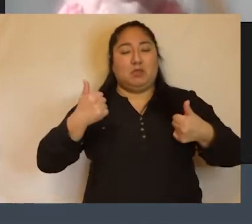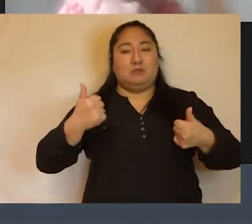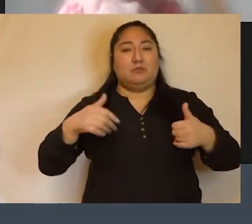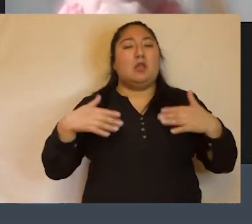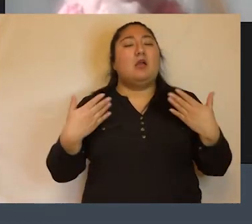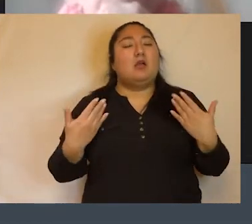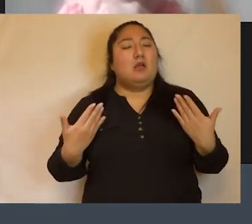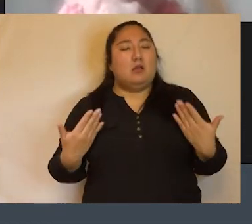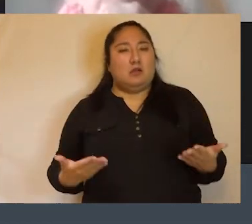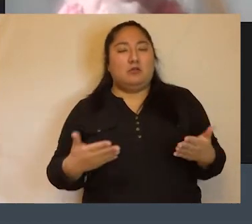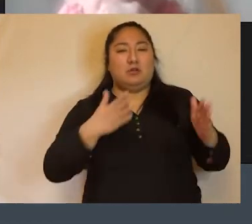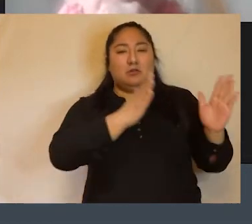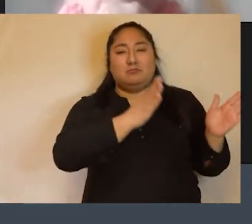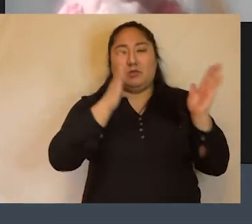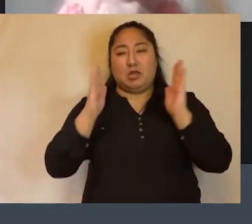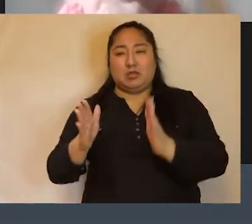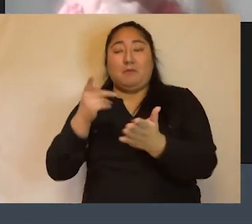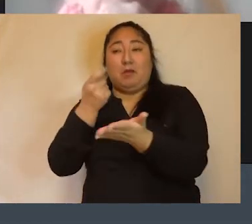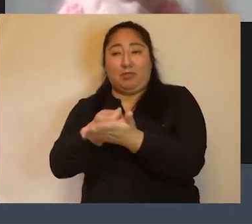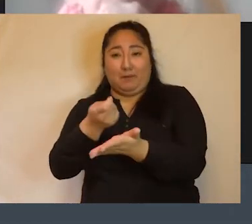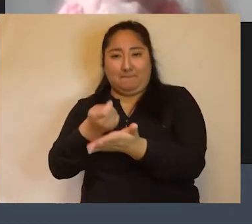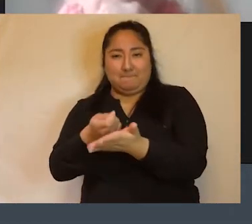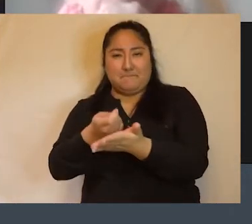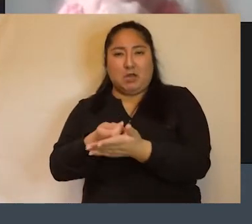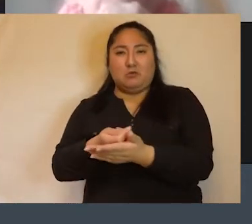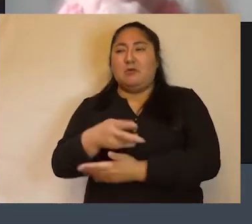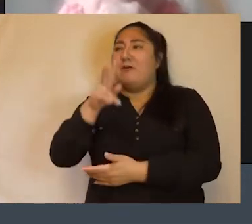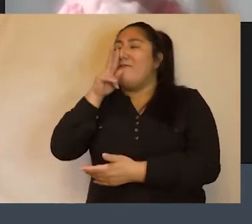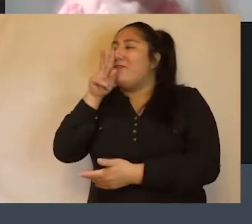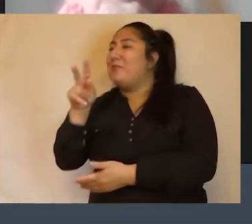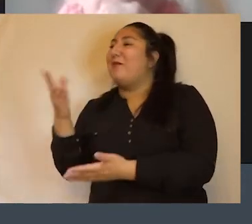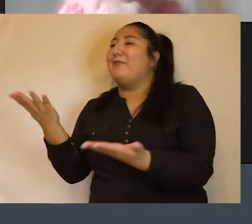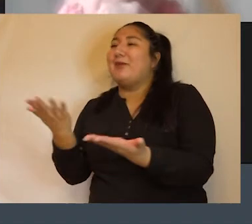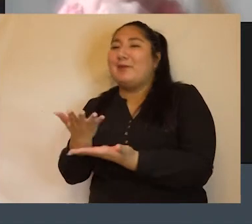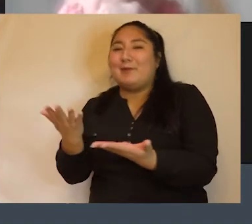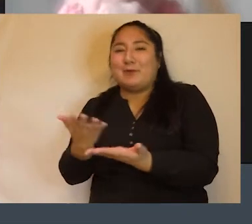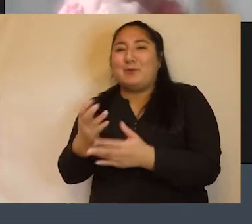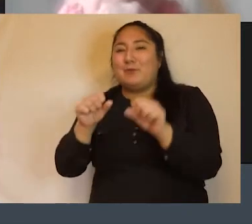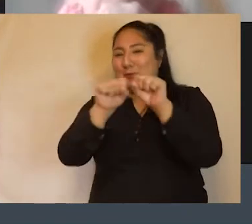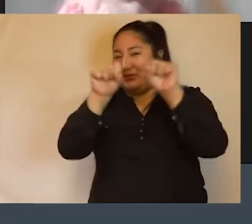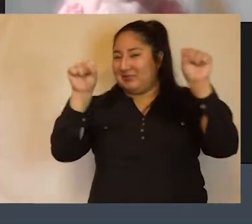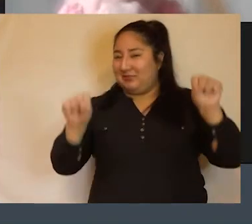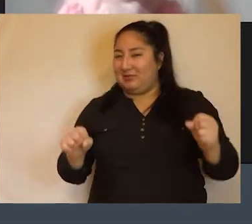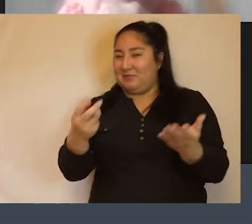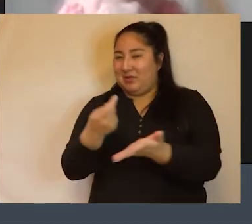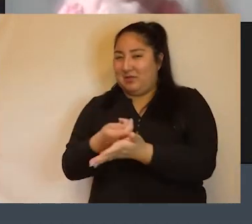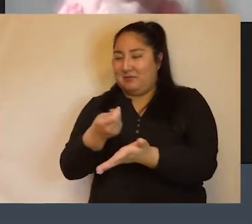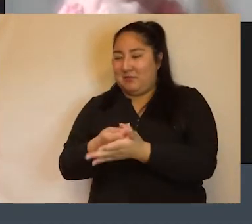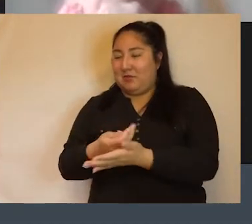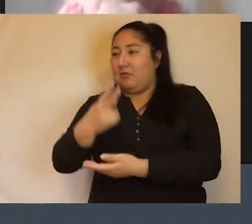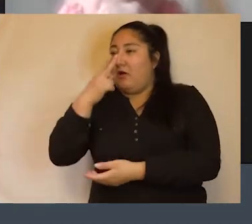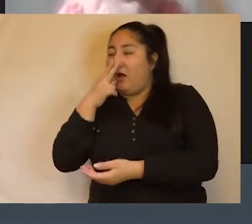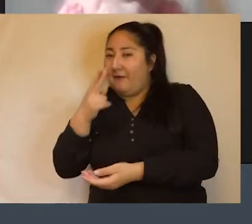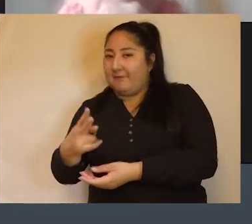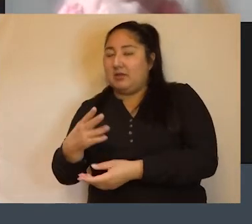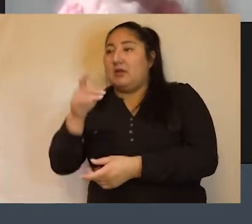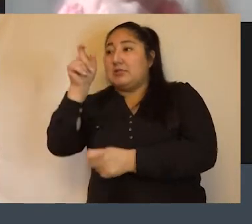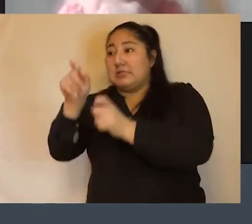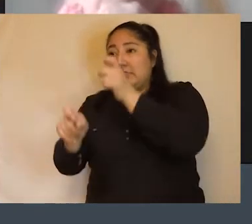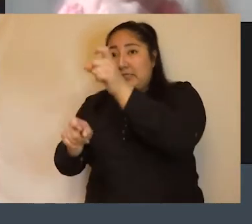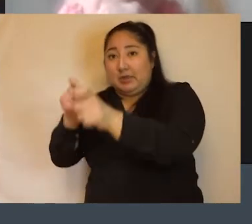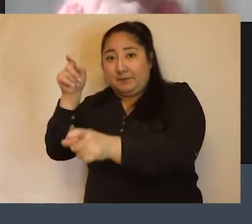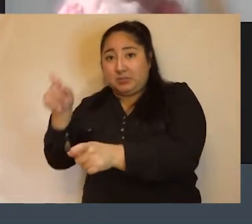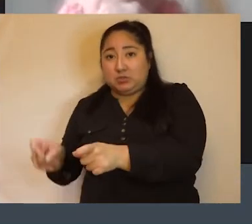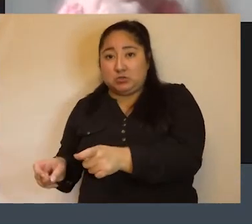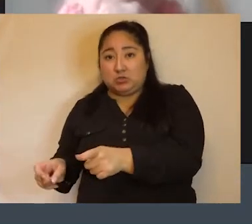sido exitoso. Ahora viene la etapa del pago y vamos a ver cómo se comportan los sistemas de pago. Y vamos a ver si